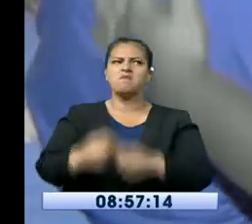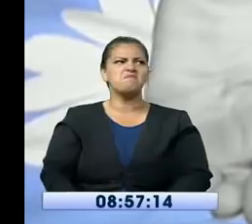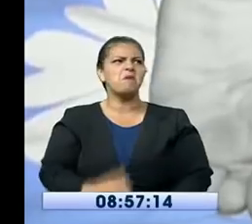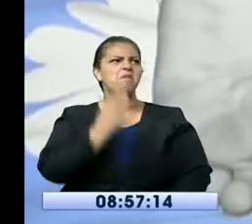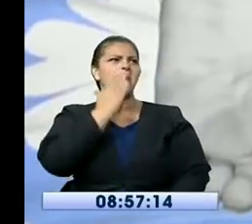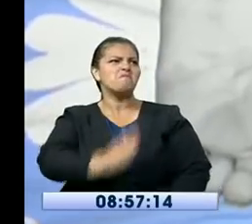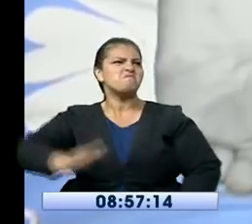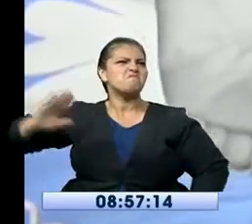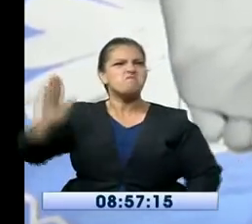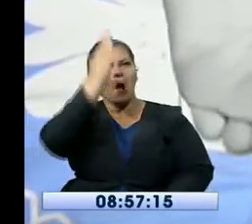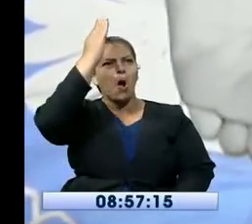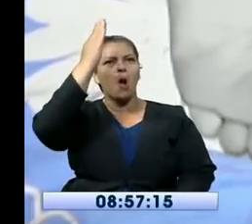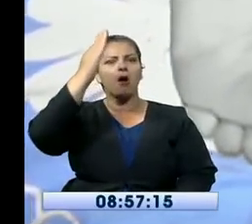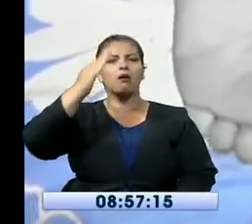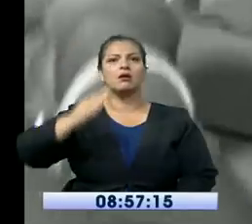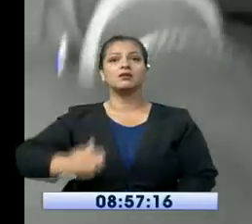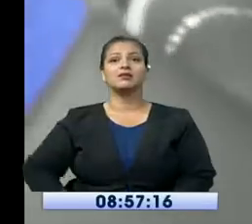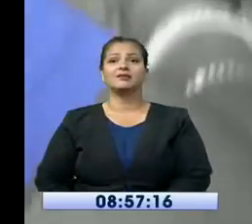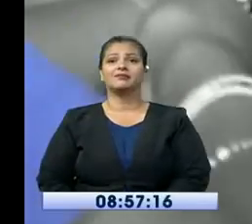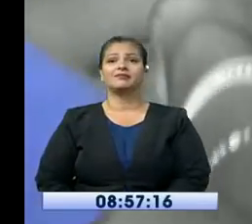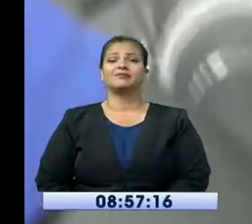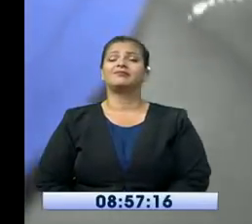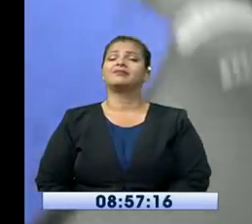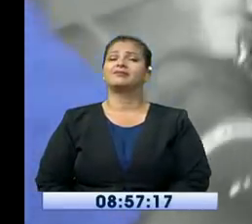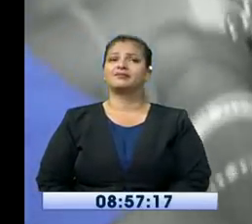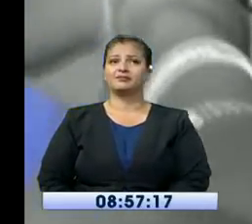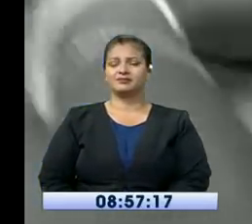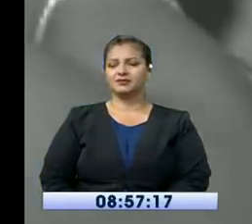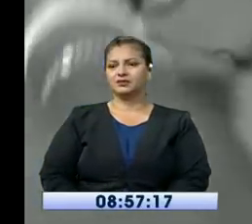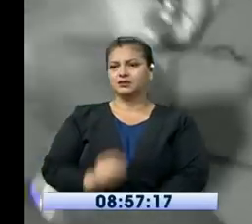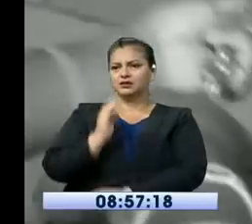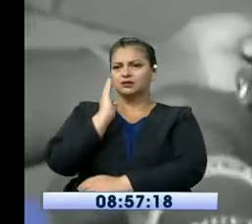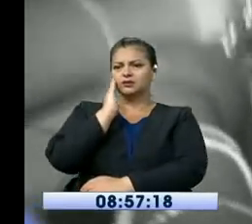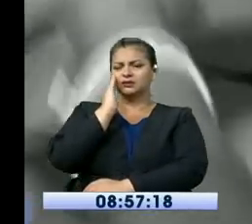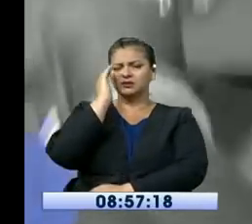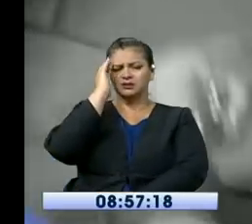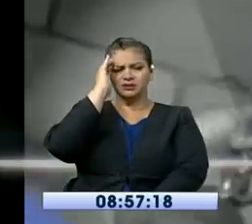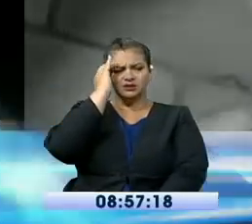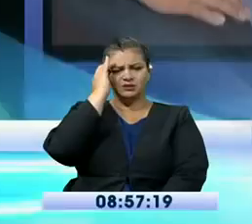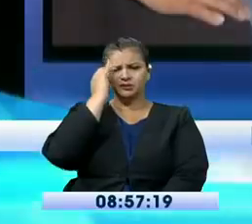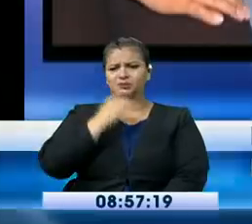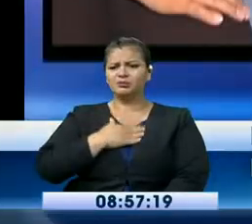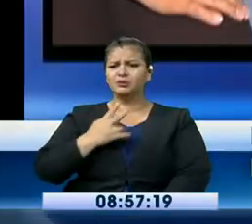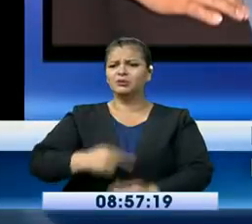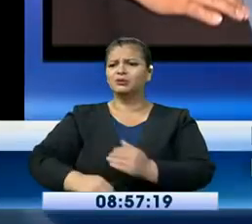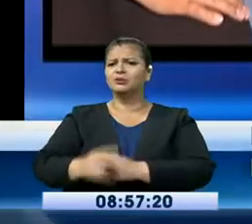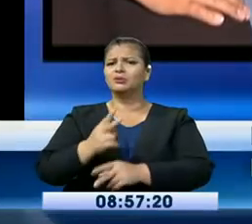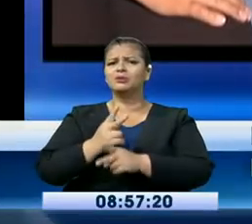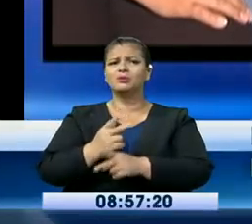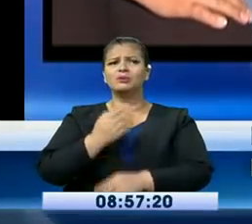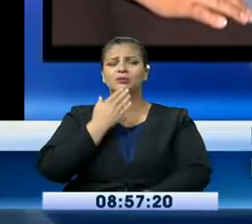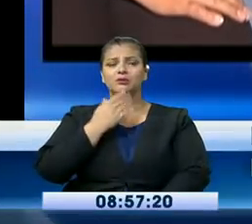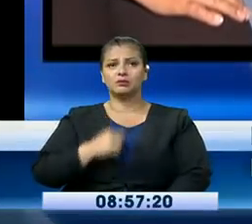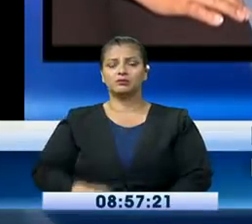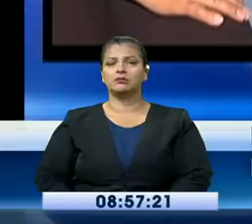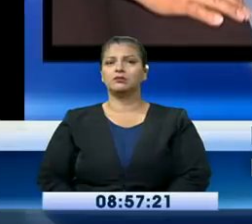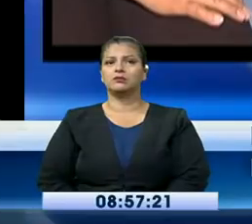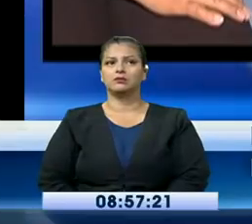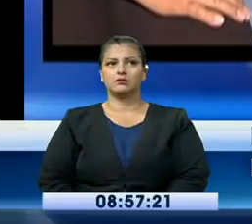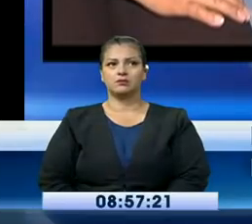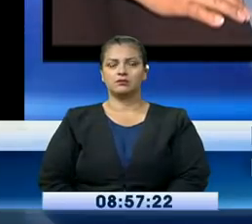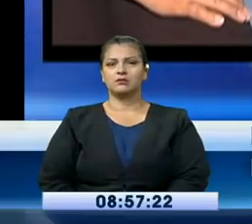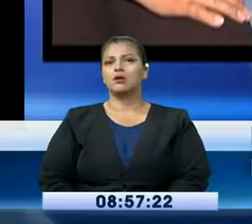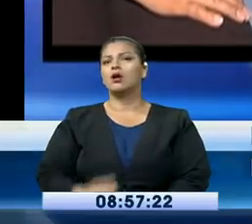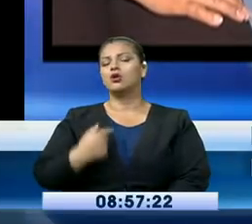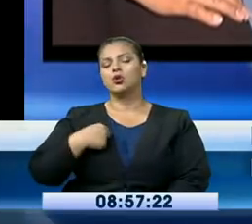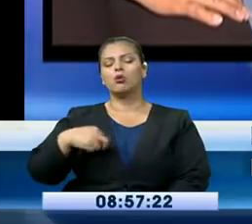para así evitar que salga a la calle de consumir drogas yo iba al baño y le digo estás haciendo me dice mami